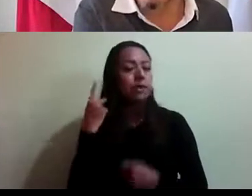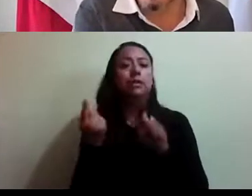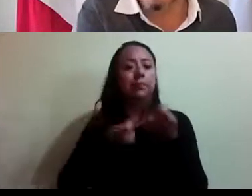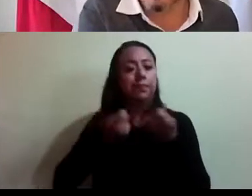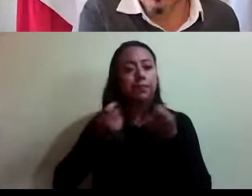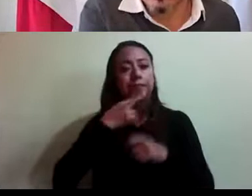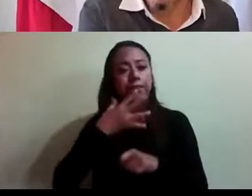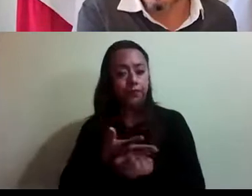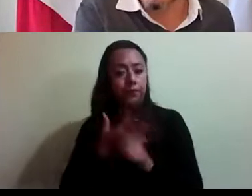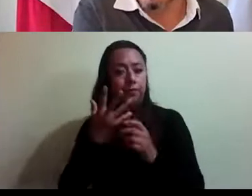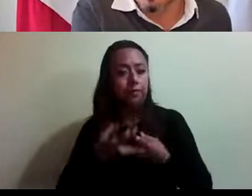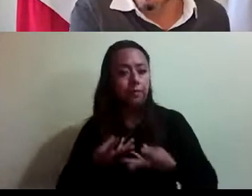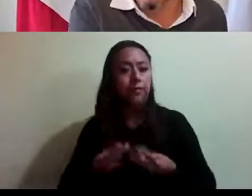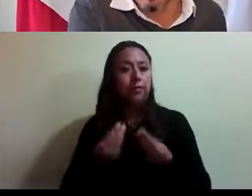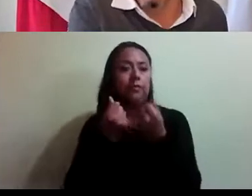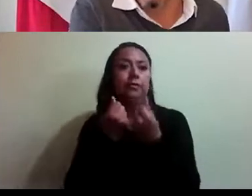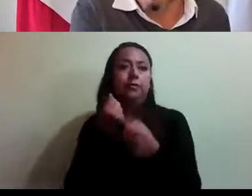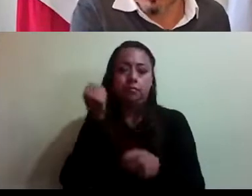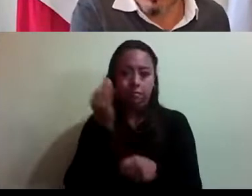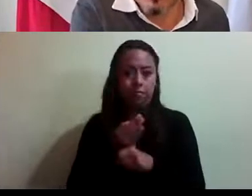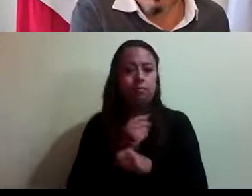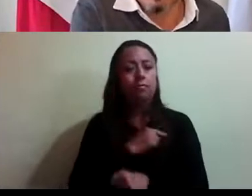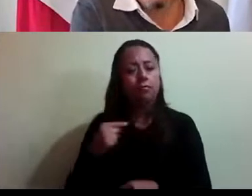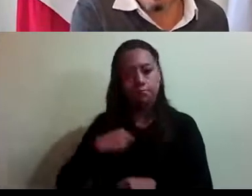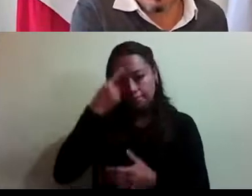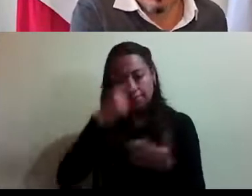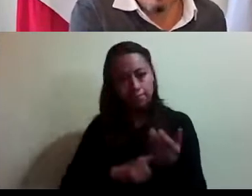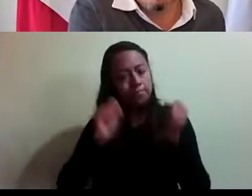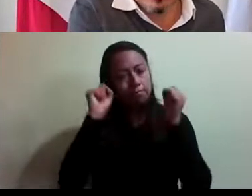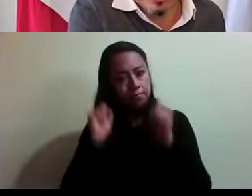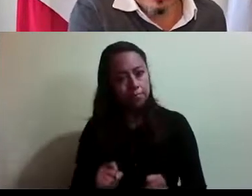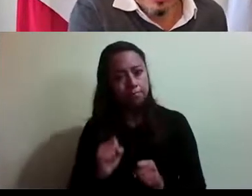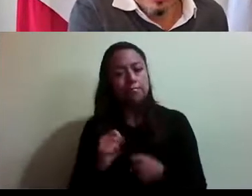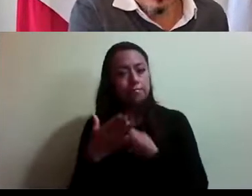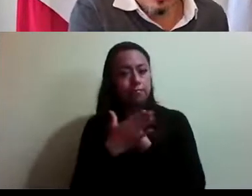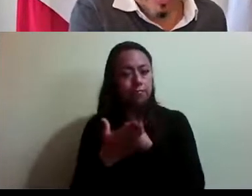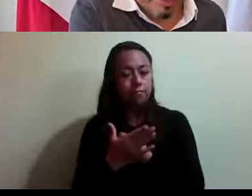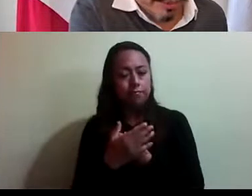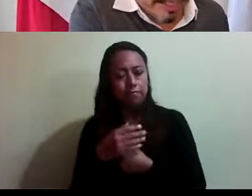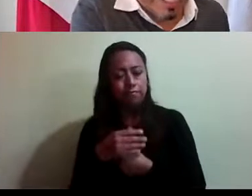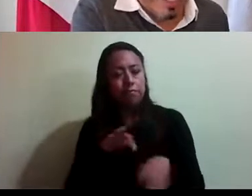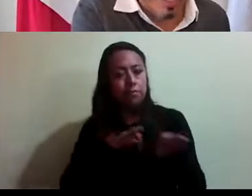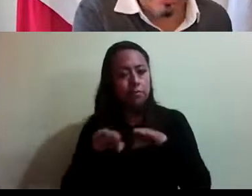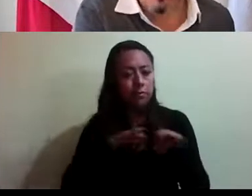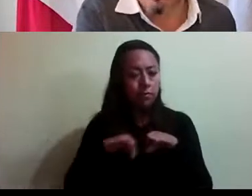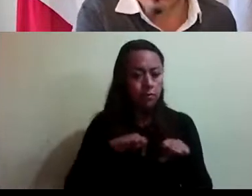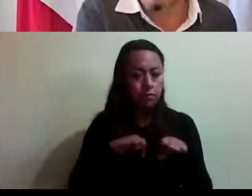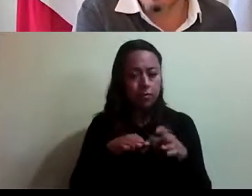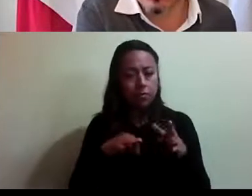de gasto. Y bueno, estamos absolutamente convencidos que para el ejercicio fiscal que corresponde al